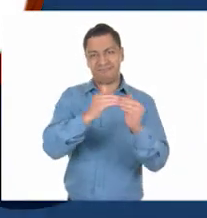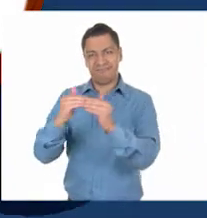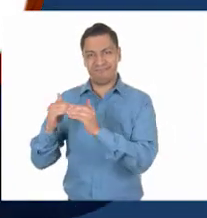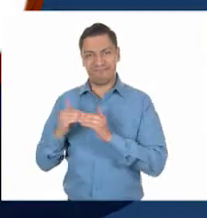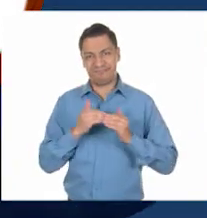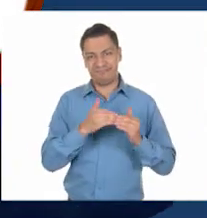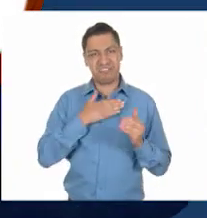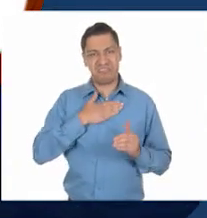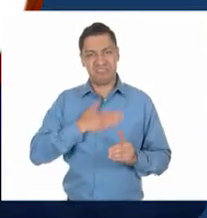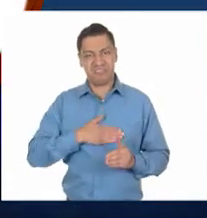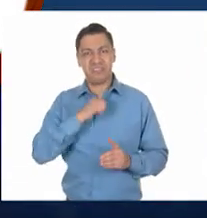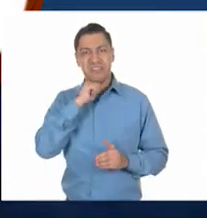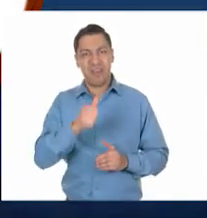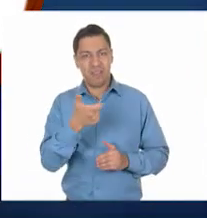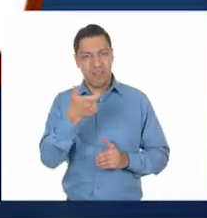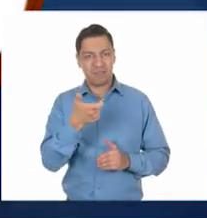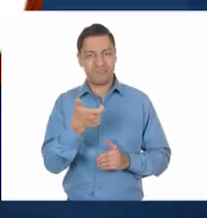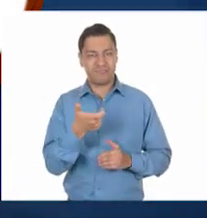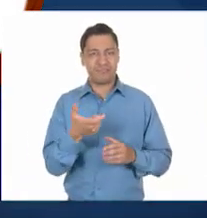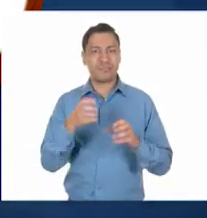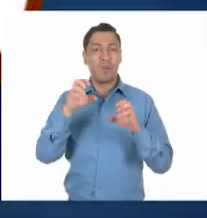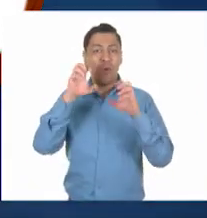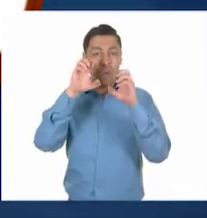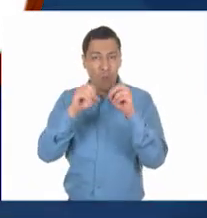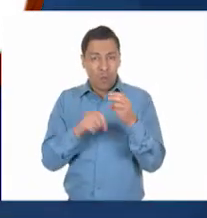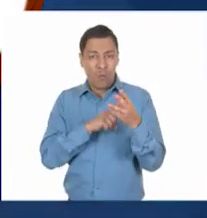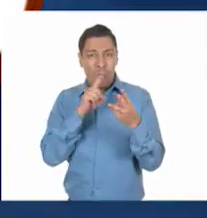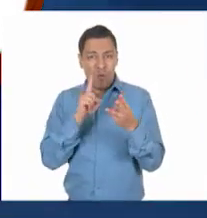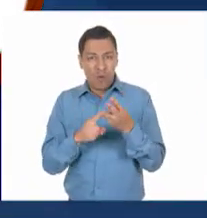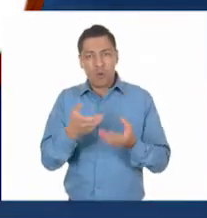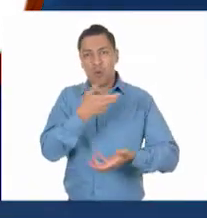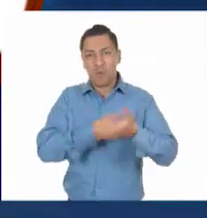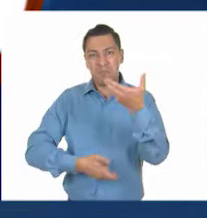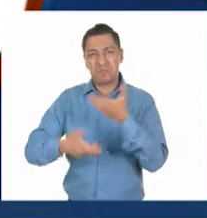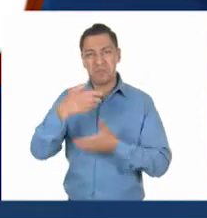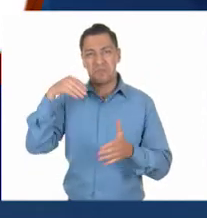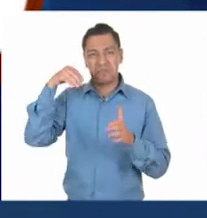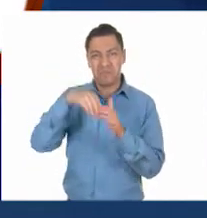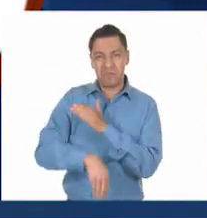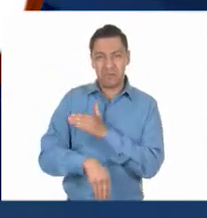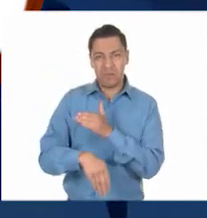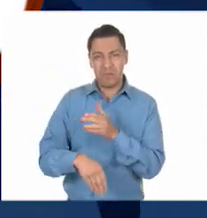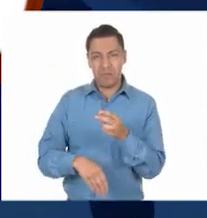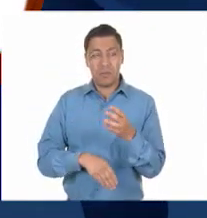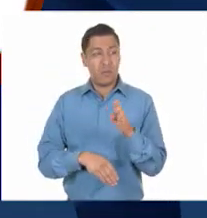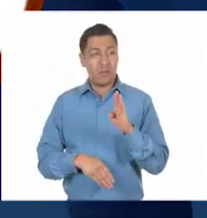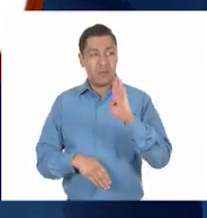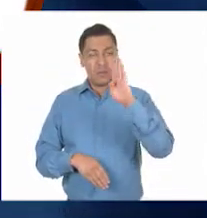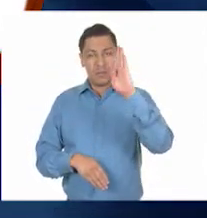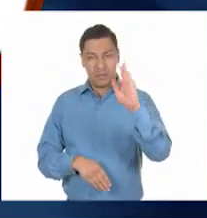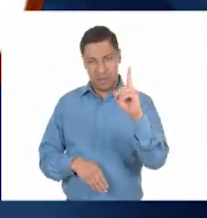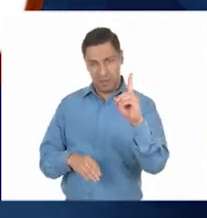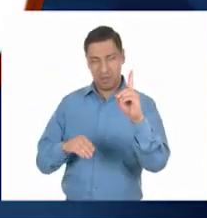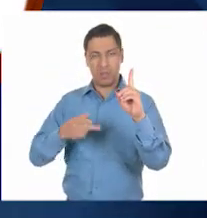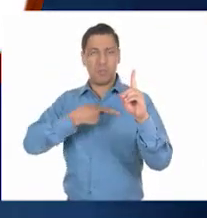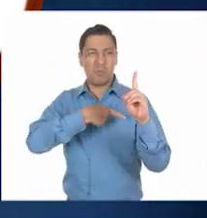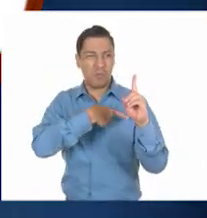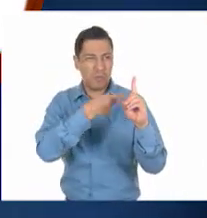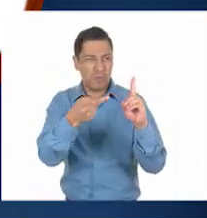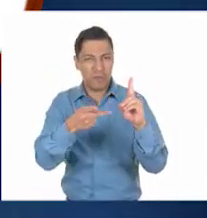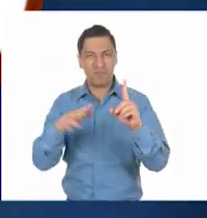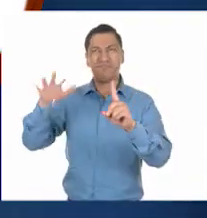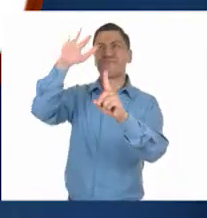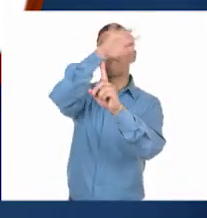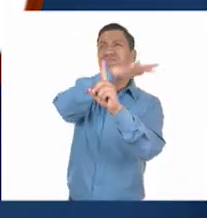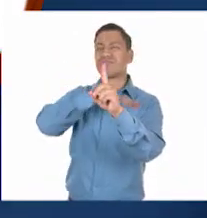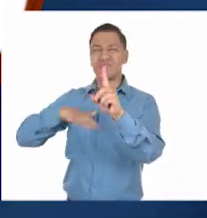y social; C, deterioro de la convivencia; D, pobreza; E, deterioro del medio